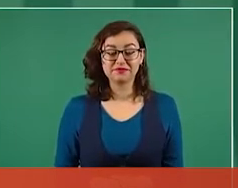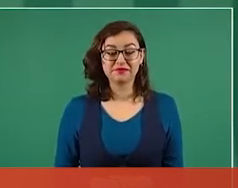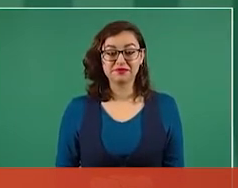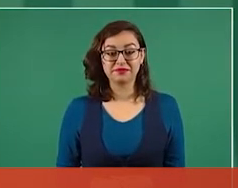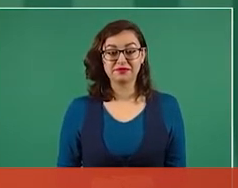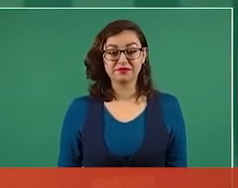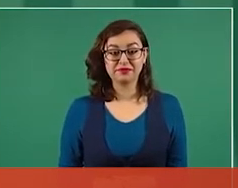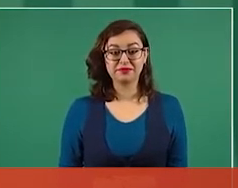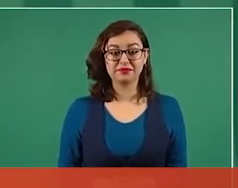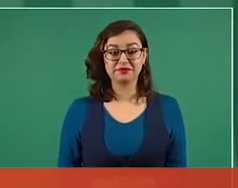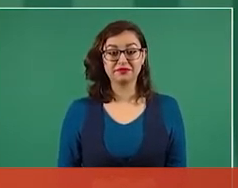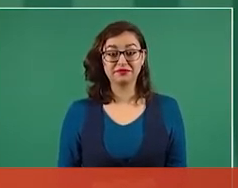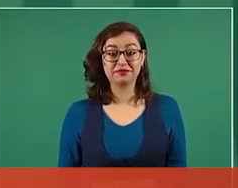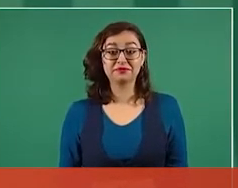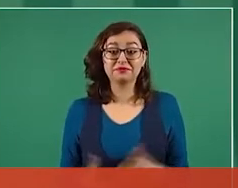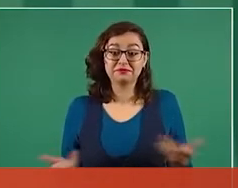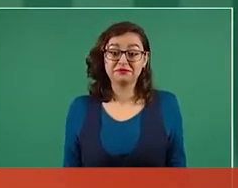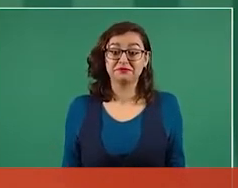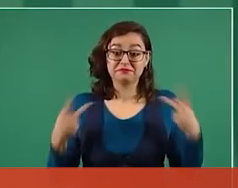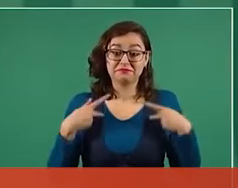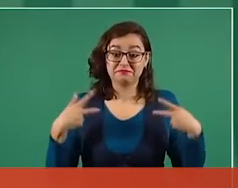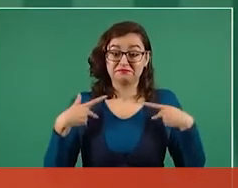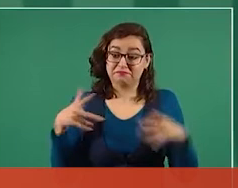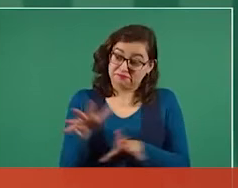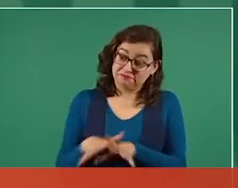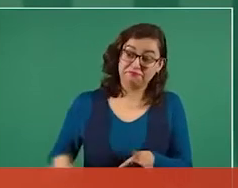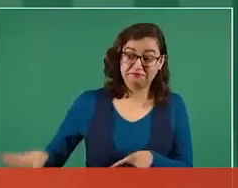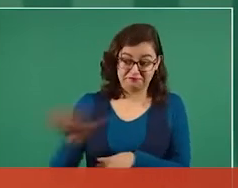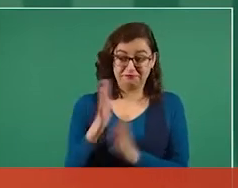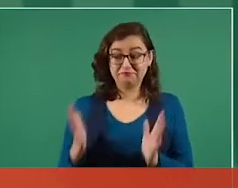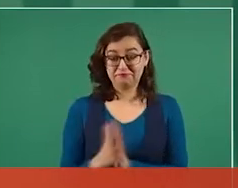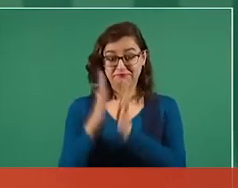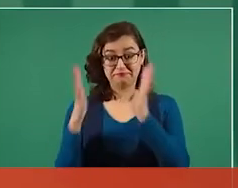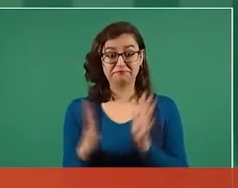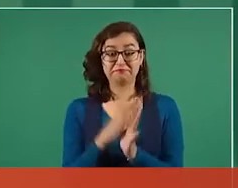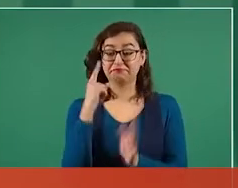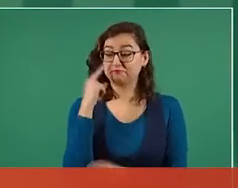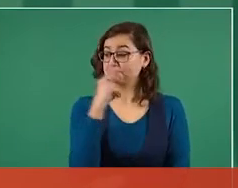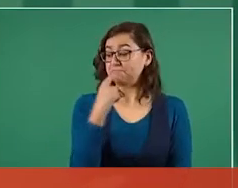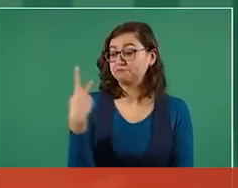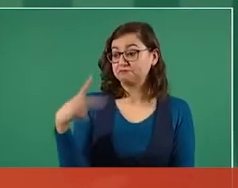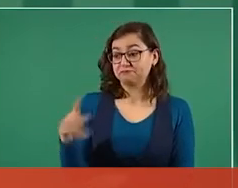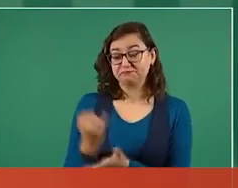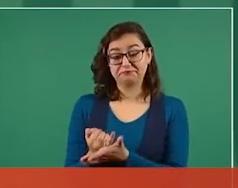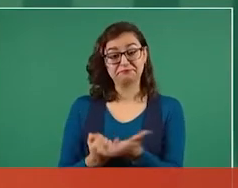así lo decide el pueblo, los ciudadanos.